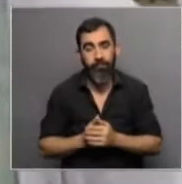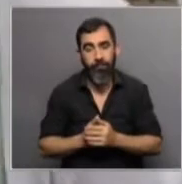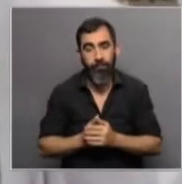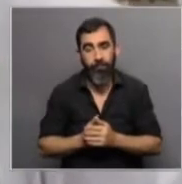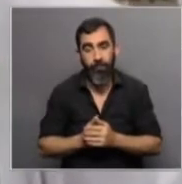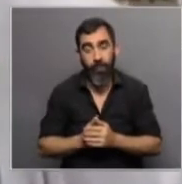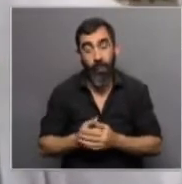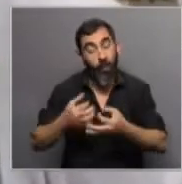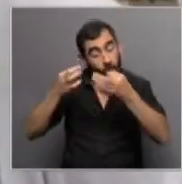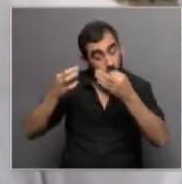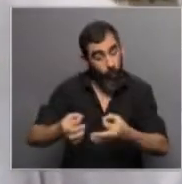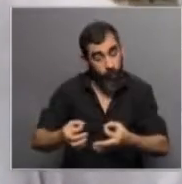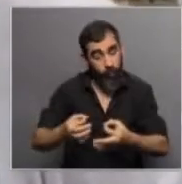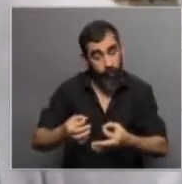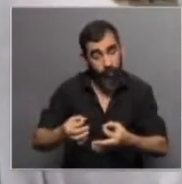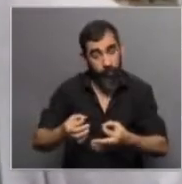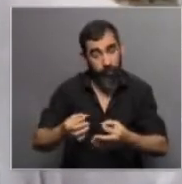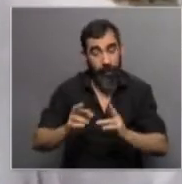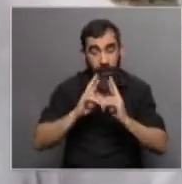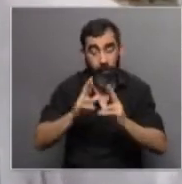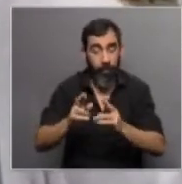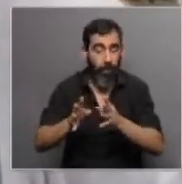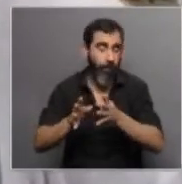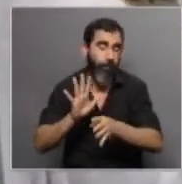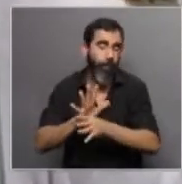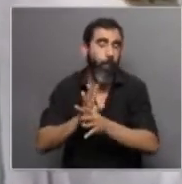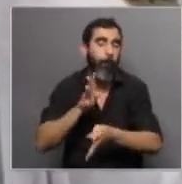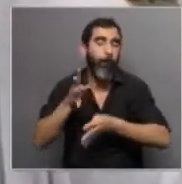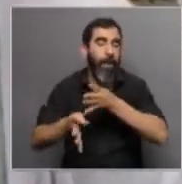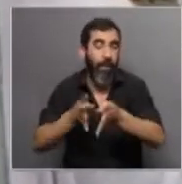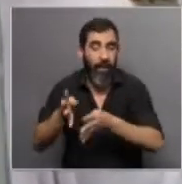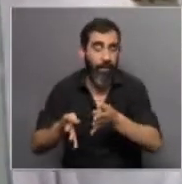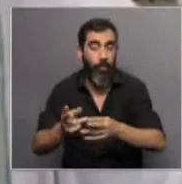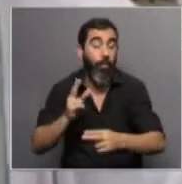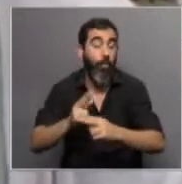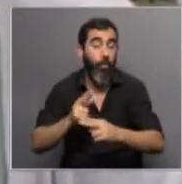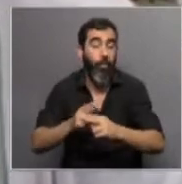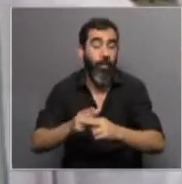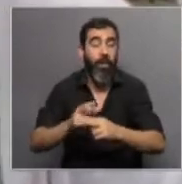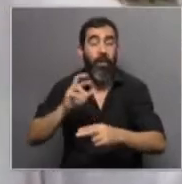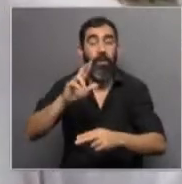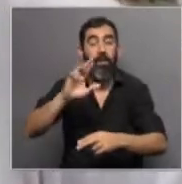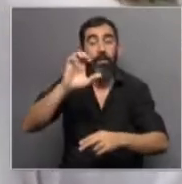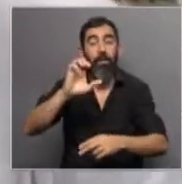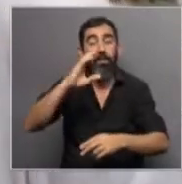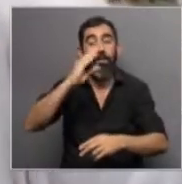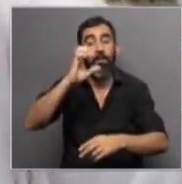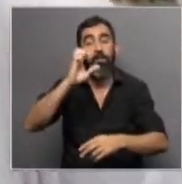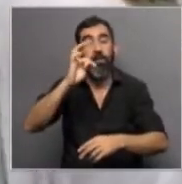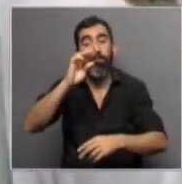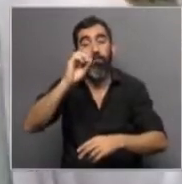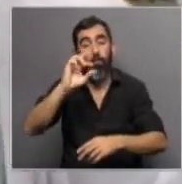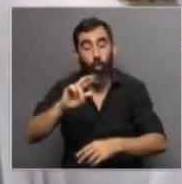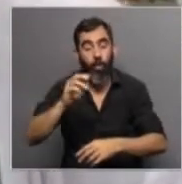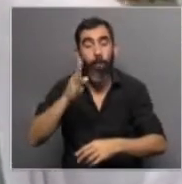por ser justamente una respuesta a estímulo mecánico, se le denominaron receptores de tipo piezo. Entonces, lo que